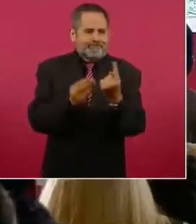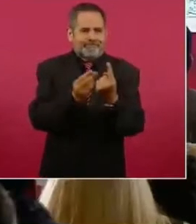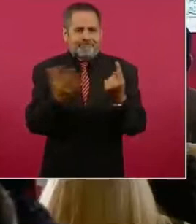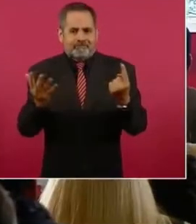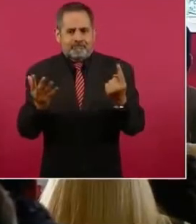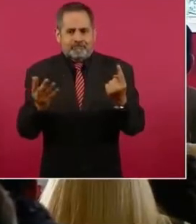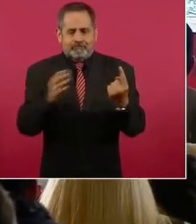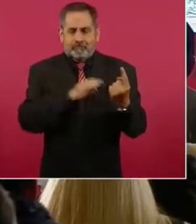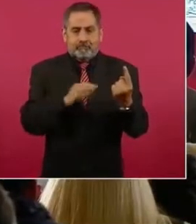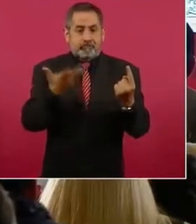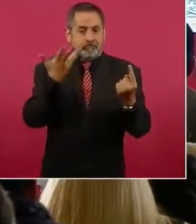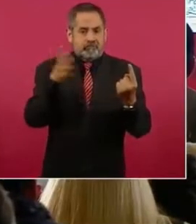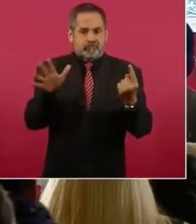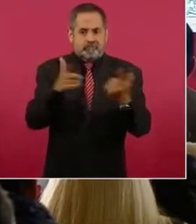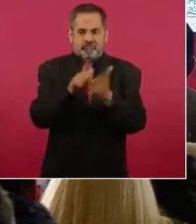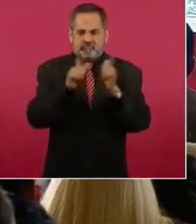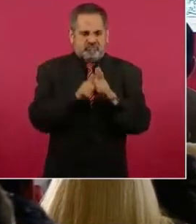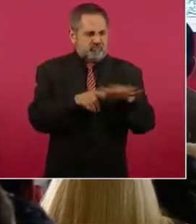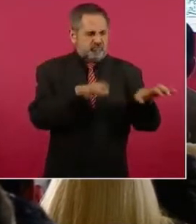Aquí son como 10